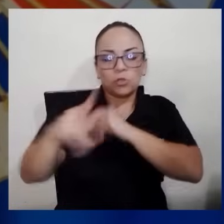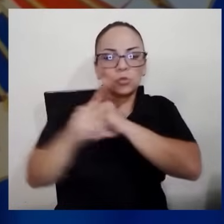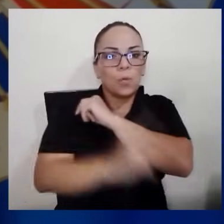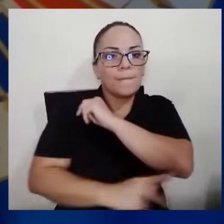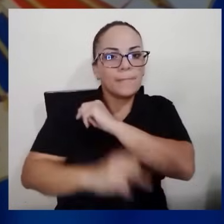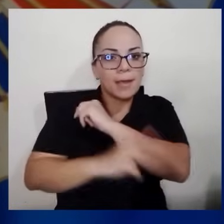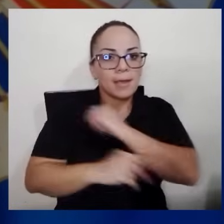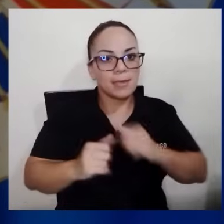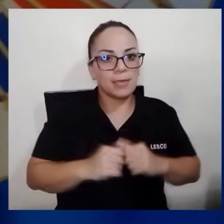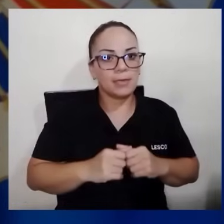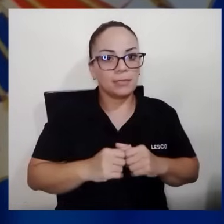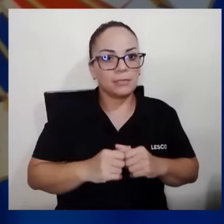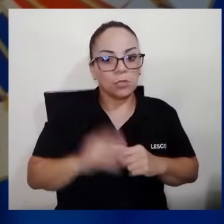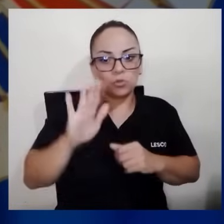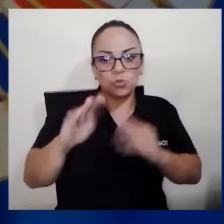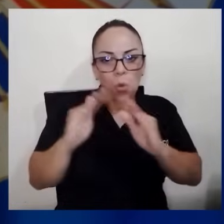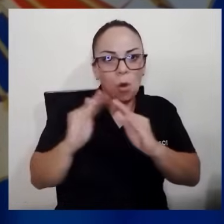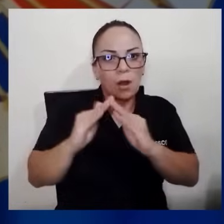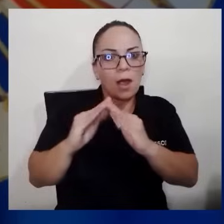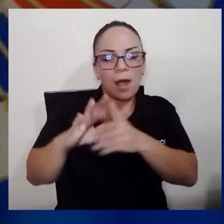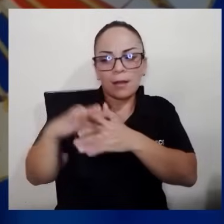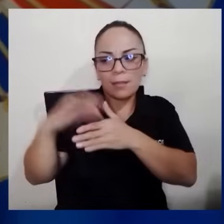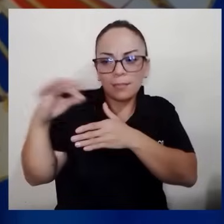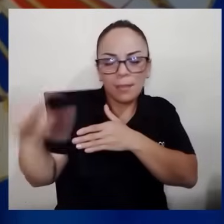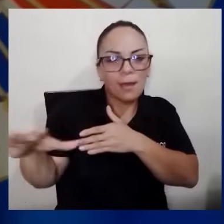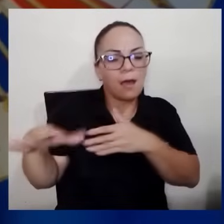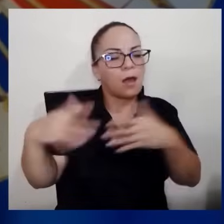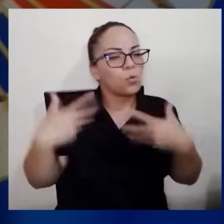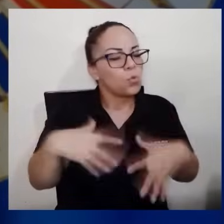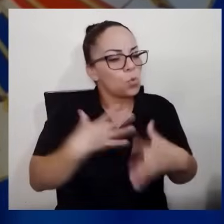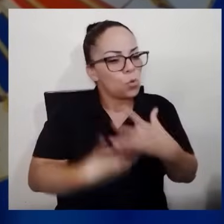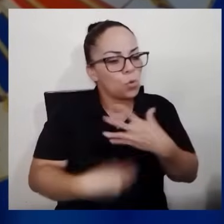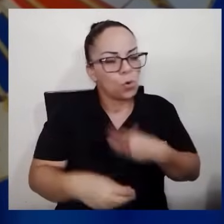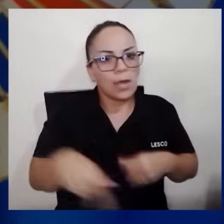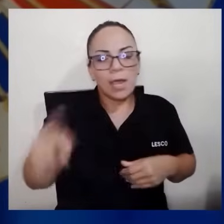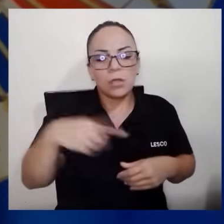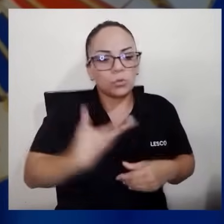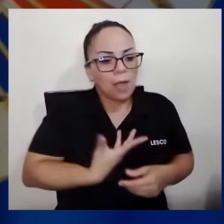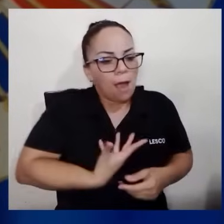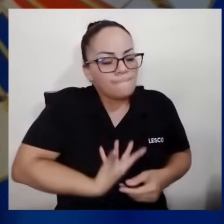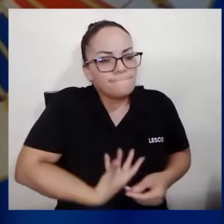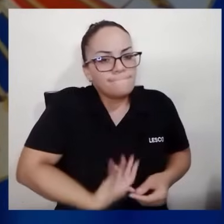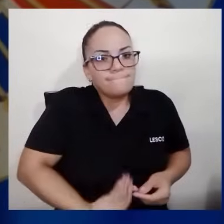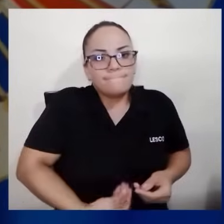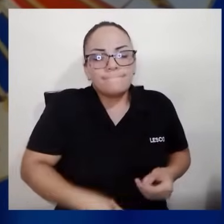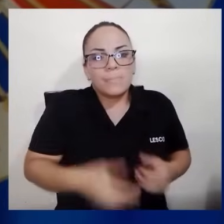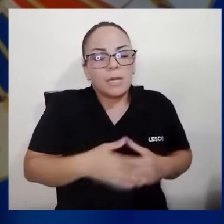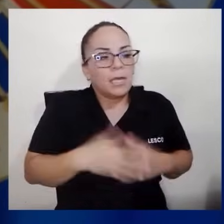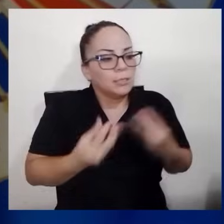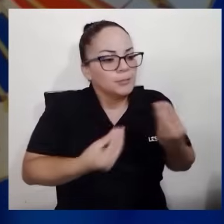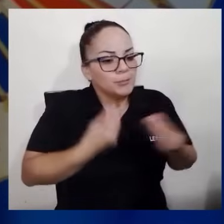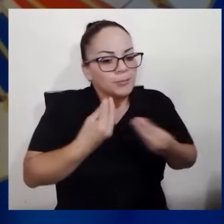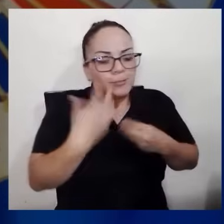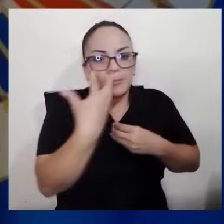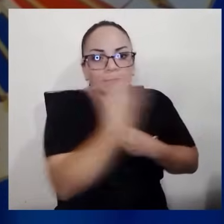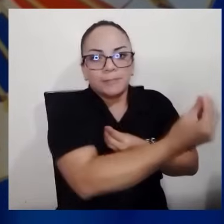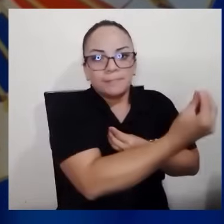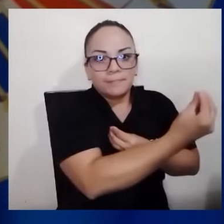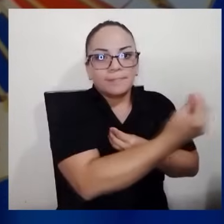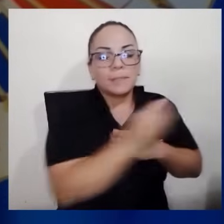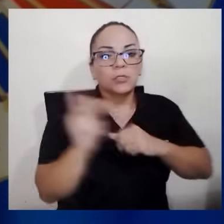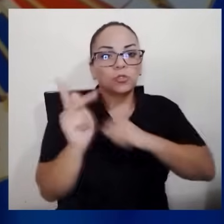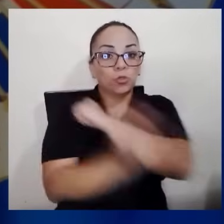de un hogar empujados por el hambre o la inseguridad de sus países de